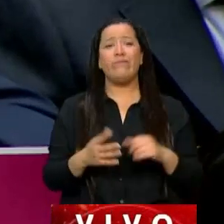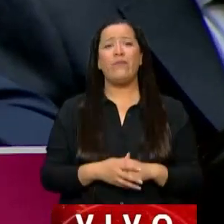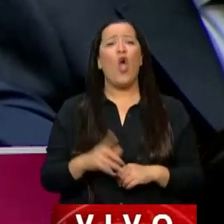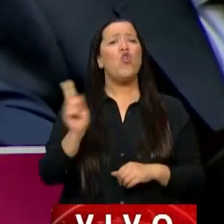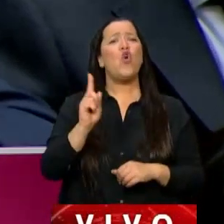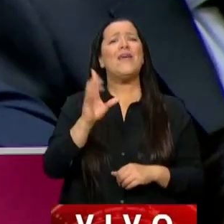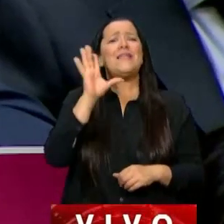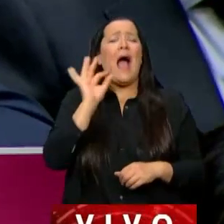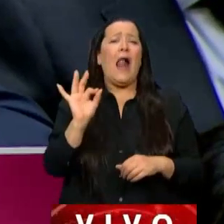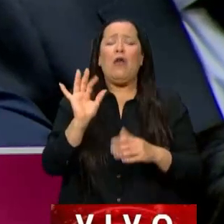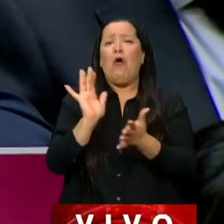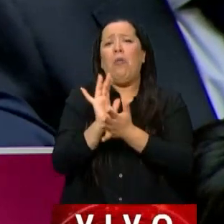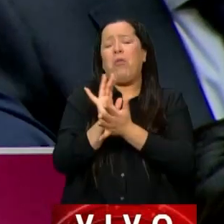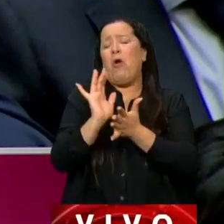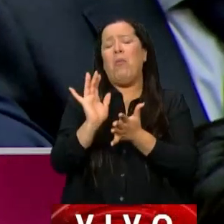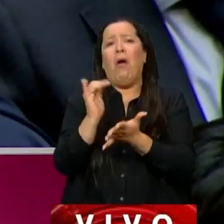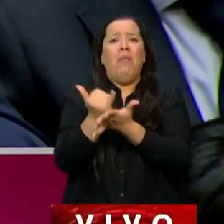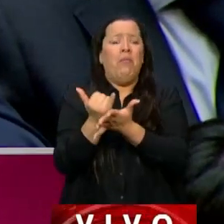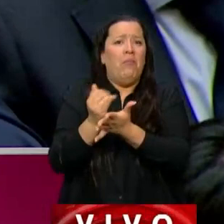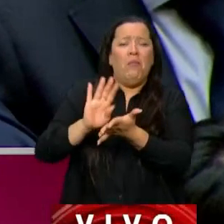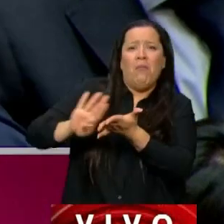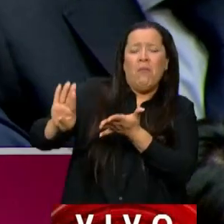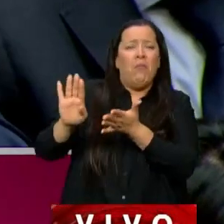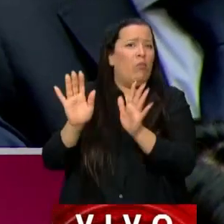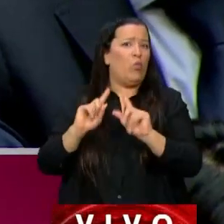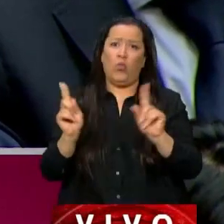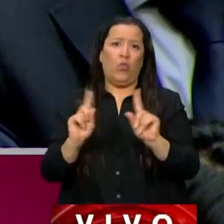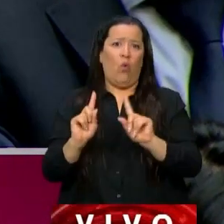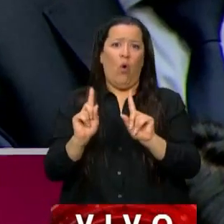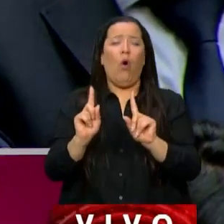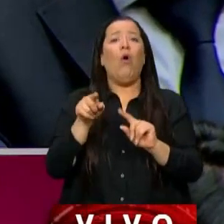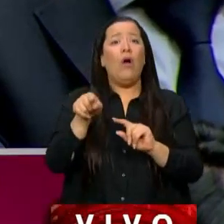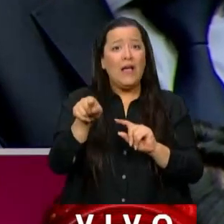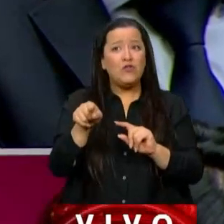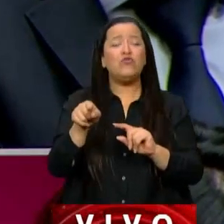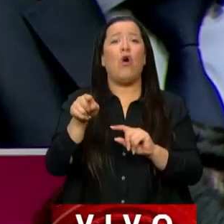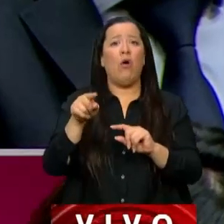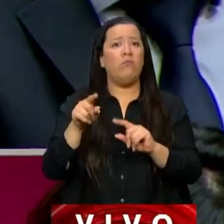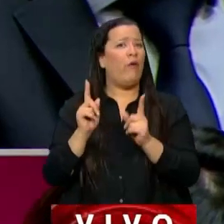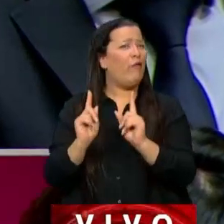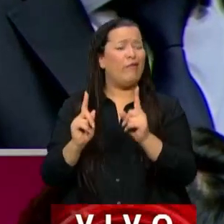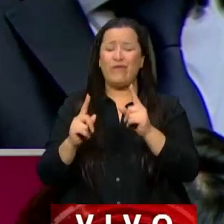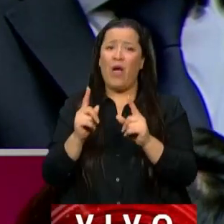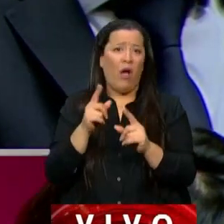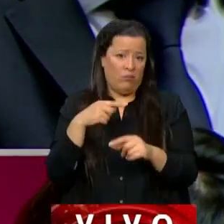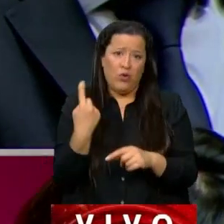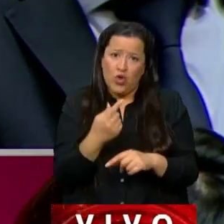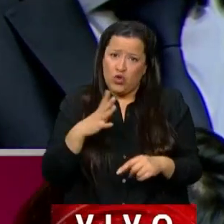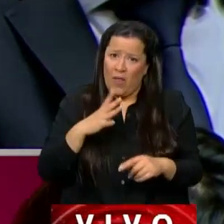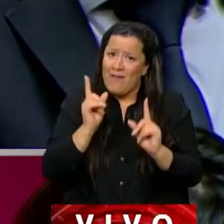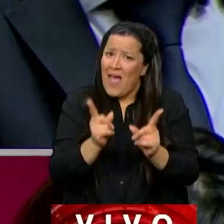fue algo aislado, sino que es algo que sucedió antes, siguió sucediendo, sigue